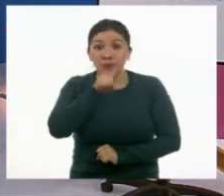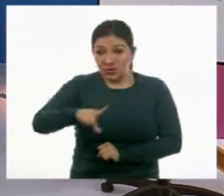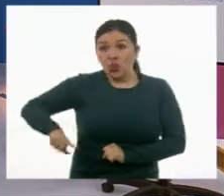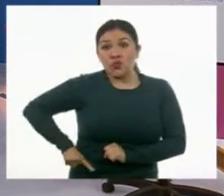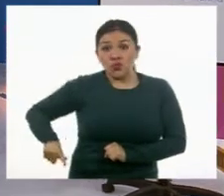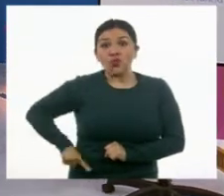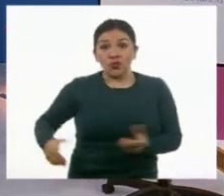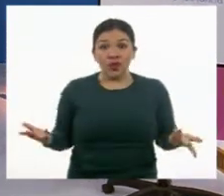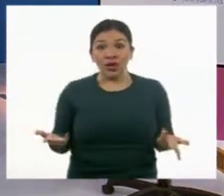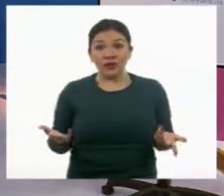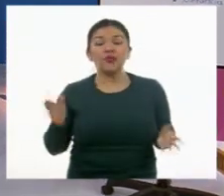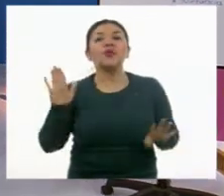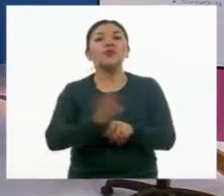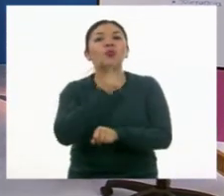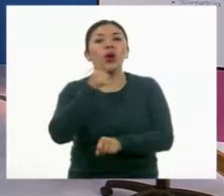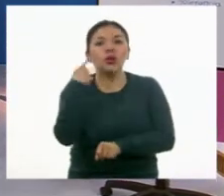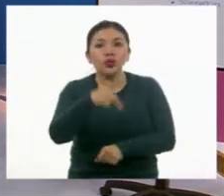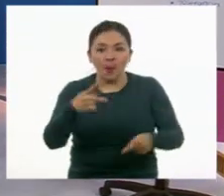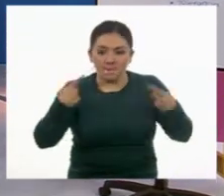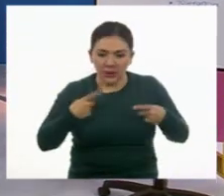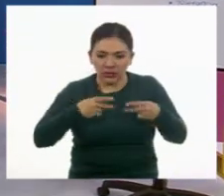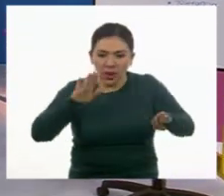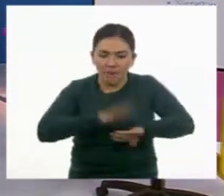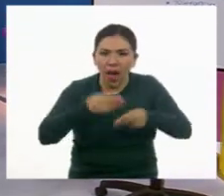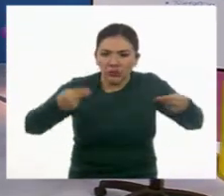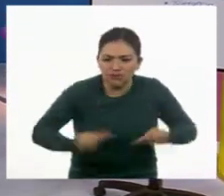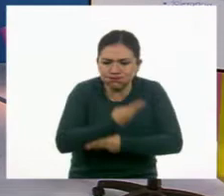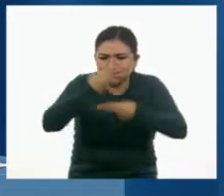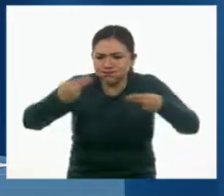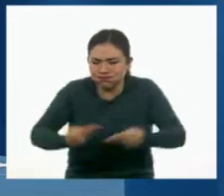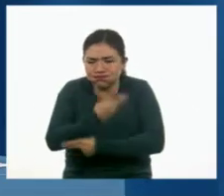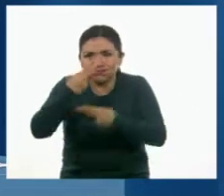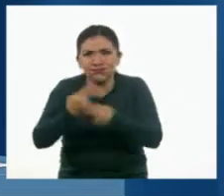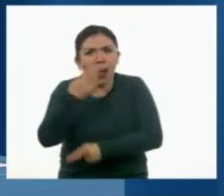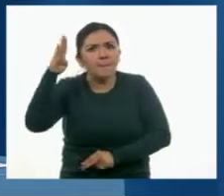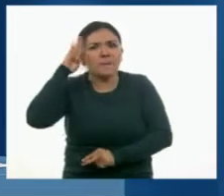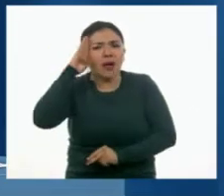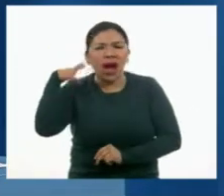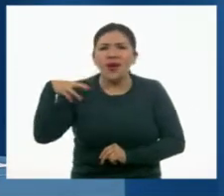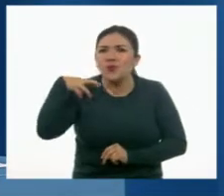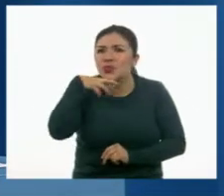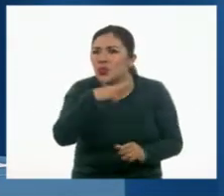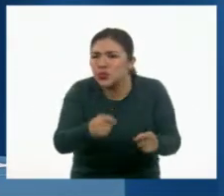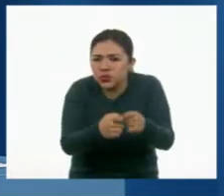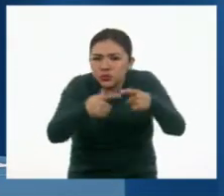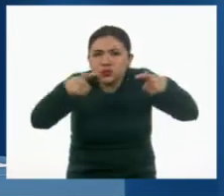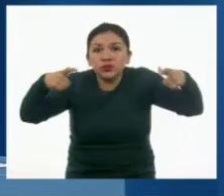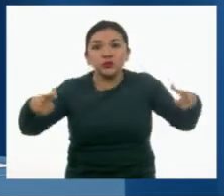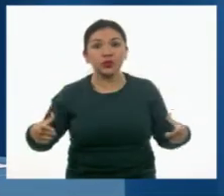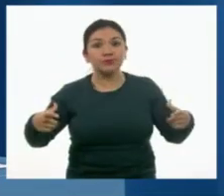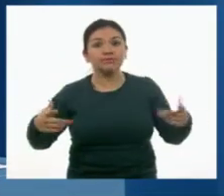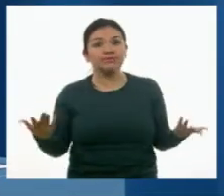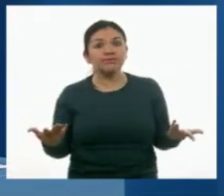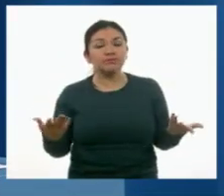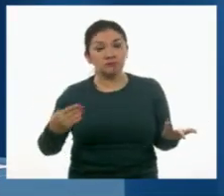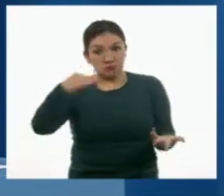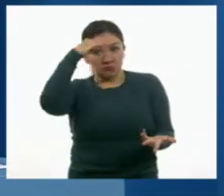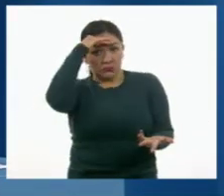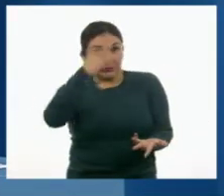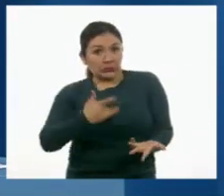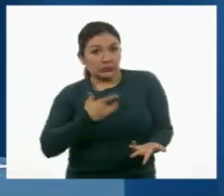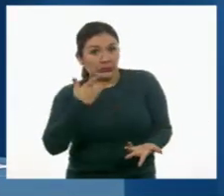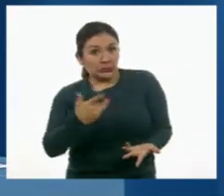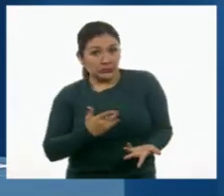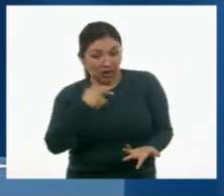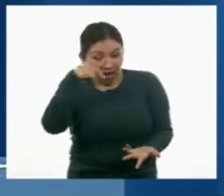gobierno porque su población está aumentando de manera muy rápida. Él contempla que no